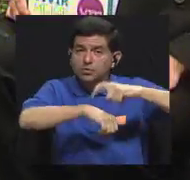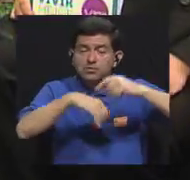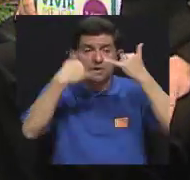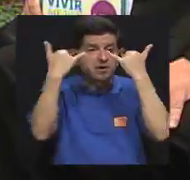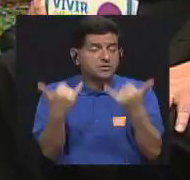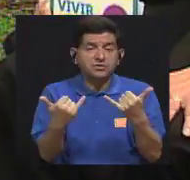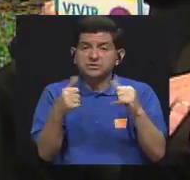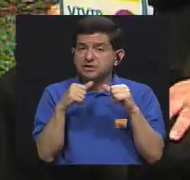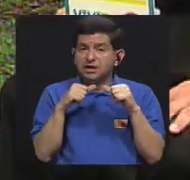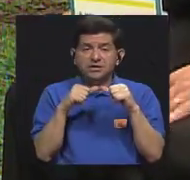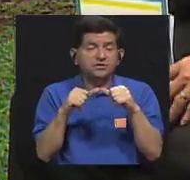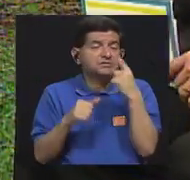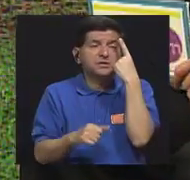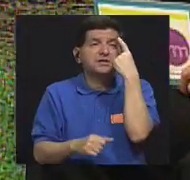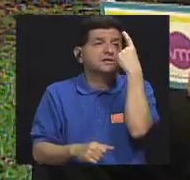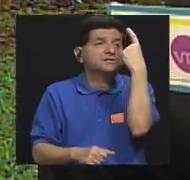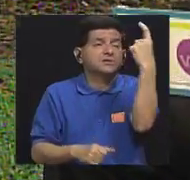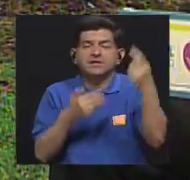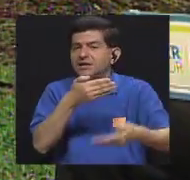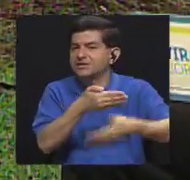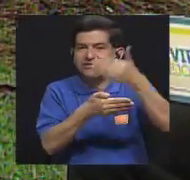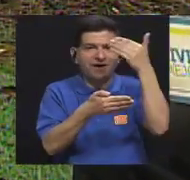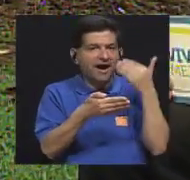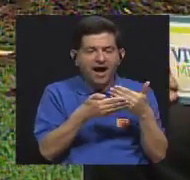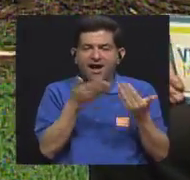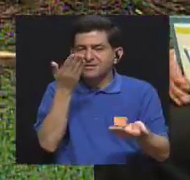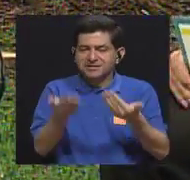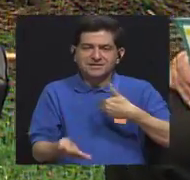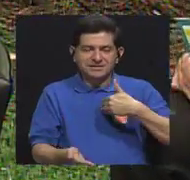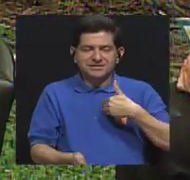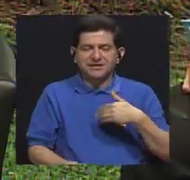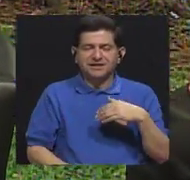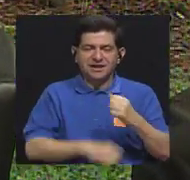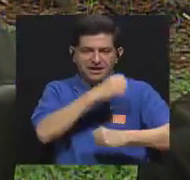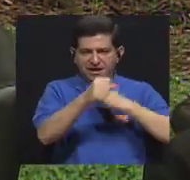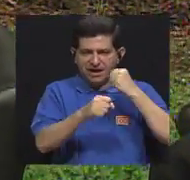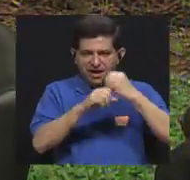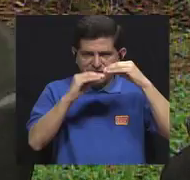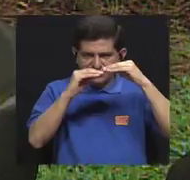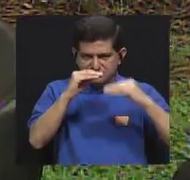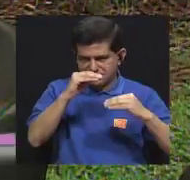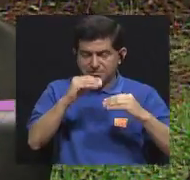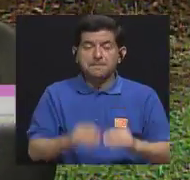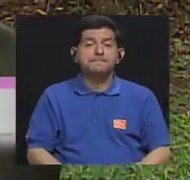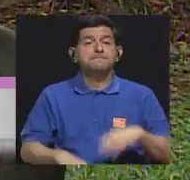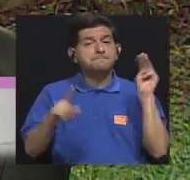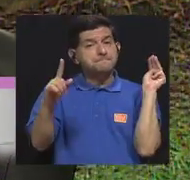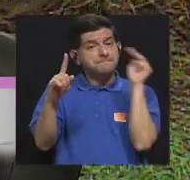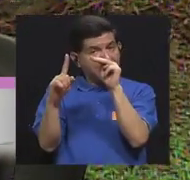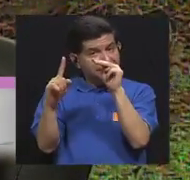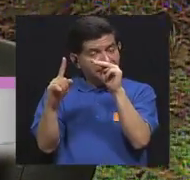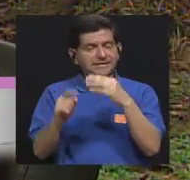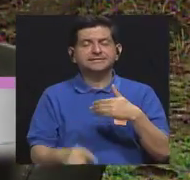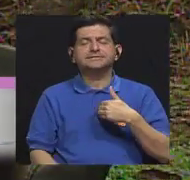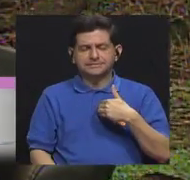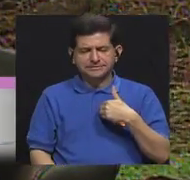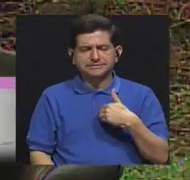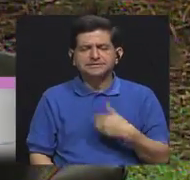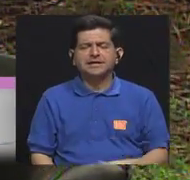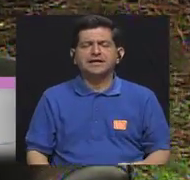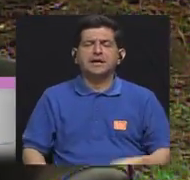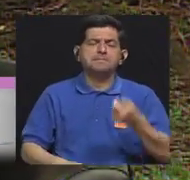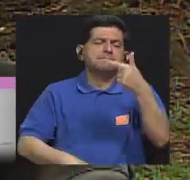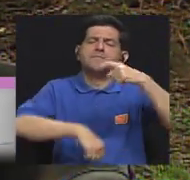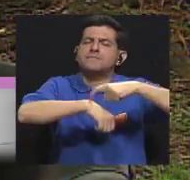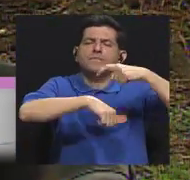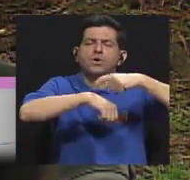algún momento ya no seguimos soñando de la manera que soñábamos cuando teníamos cierta edad. Entonces, las metas tienden